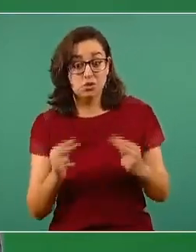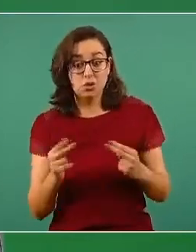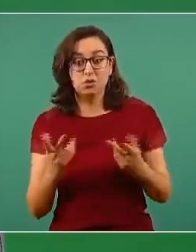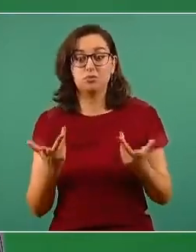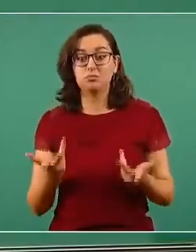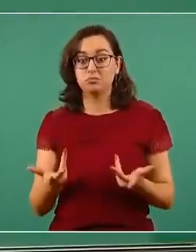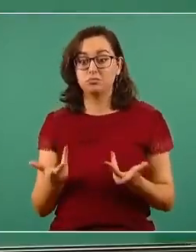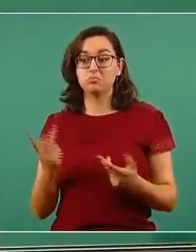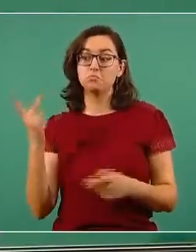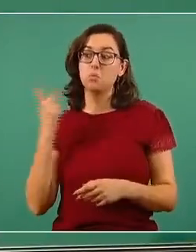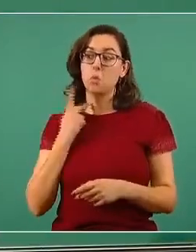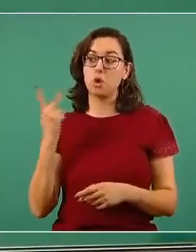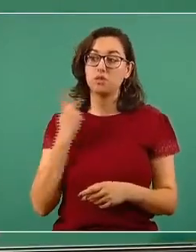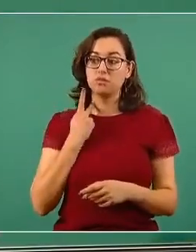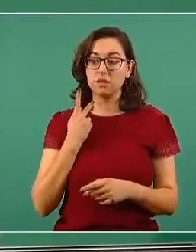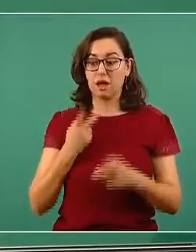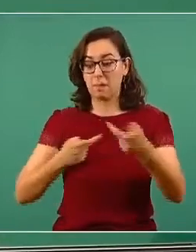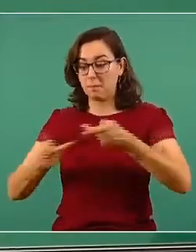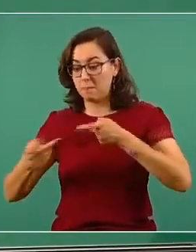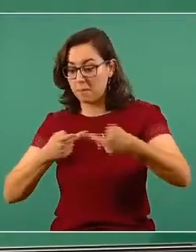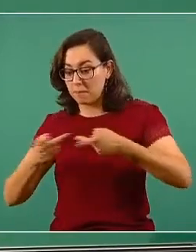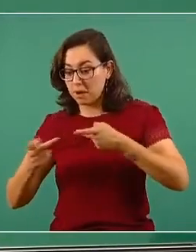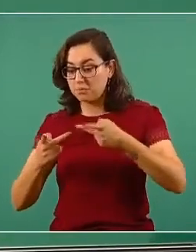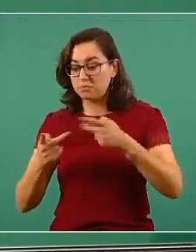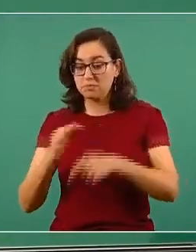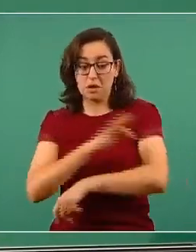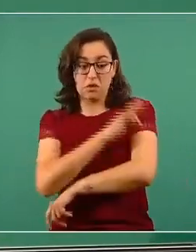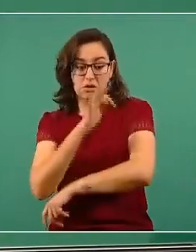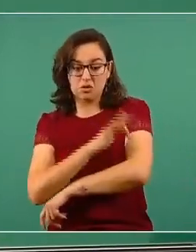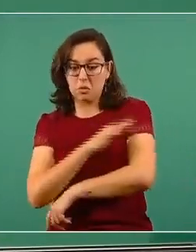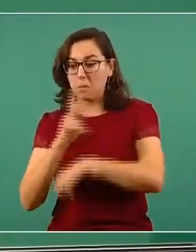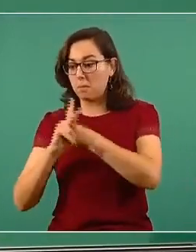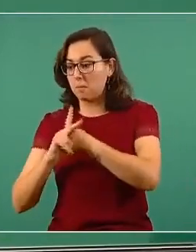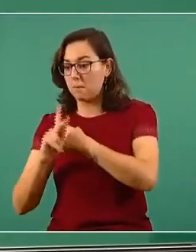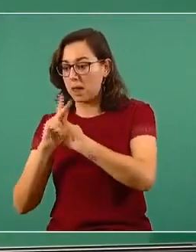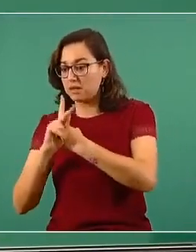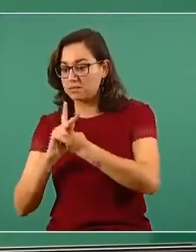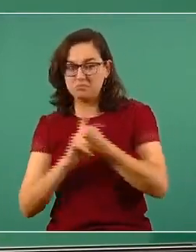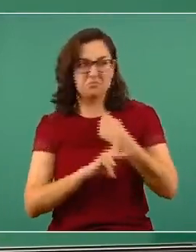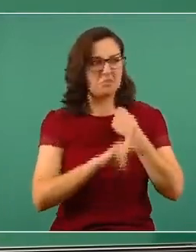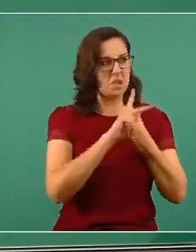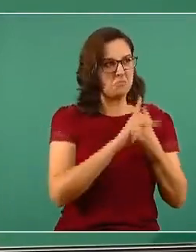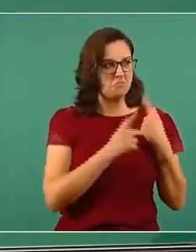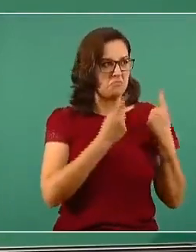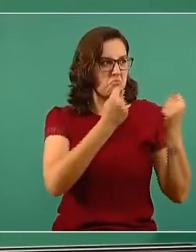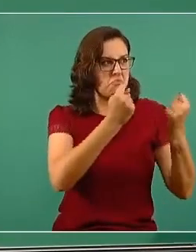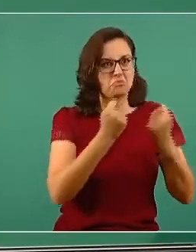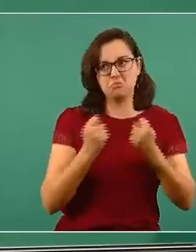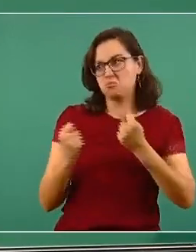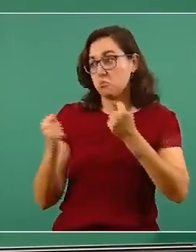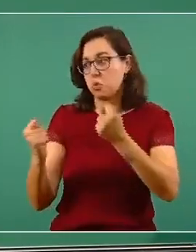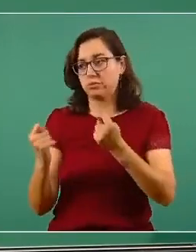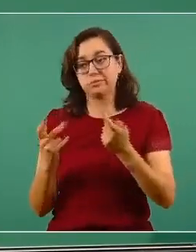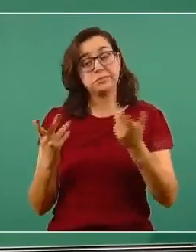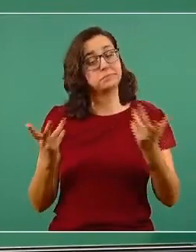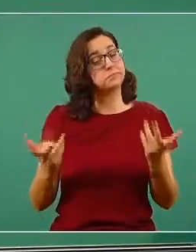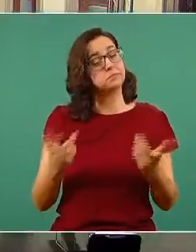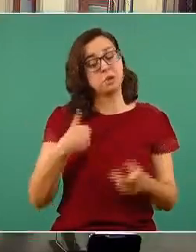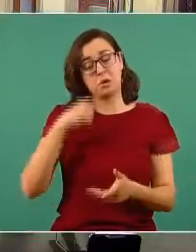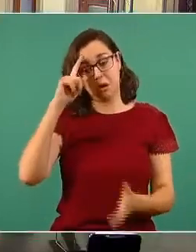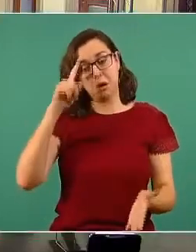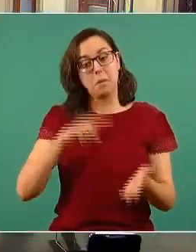nacional de vacunación de México o quizá la propia de Estados Unidos, sí considero que sería desfavorable por todas las razones